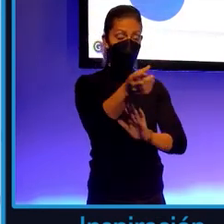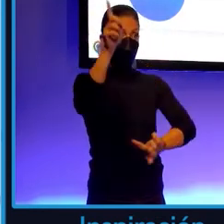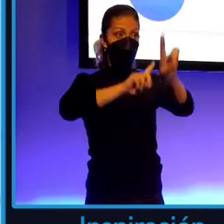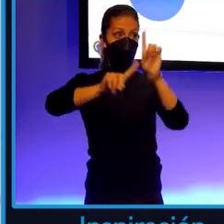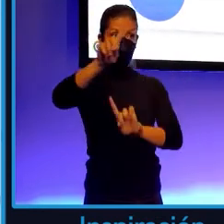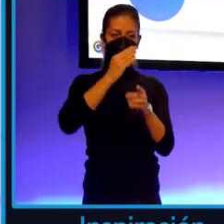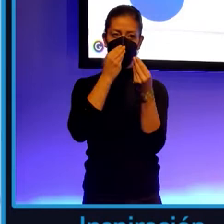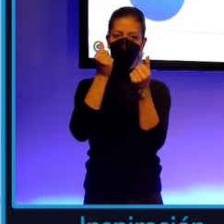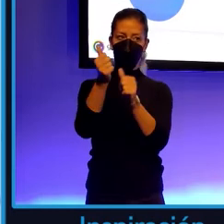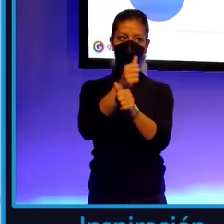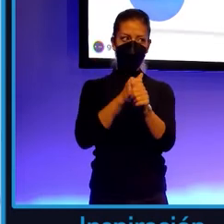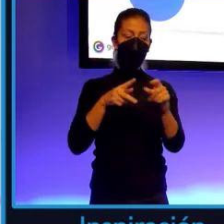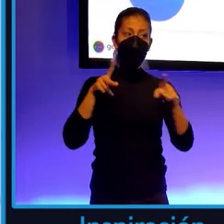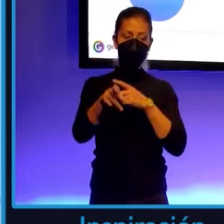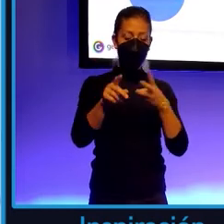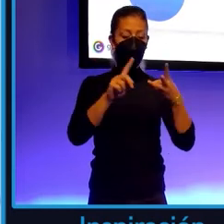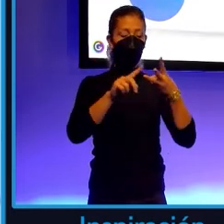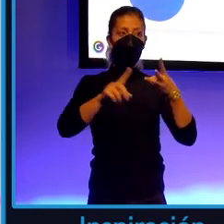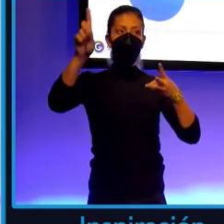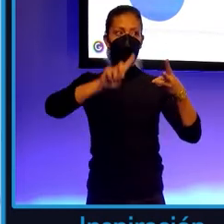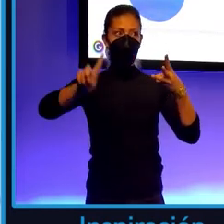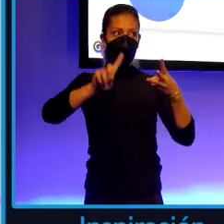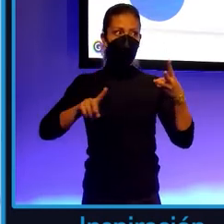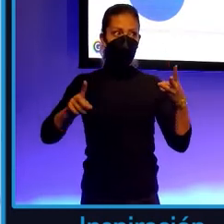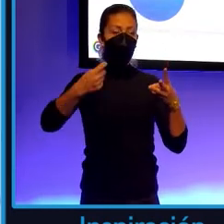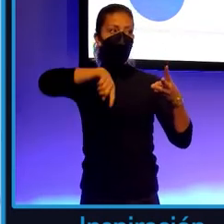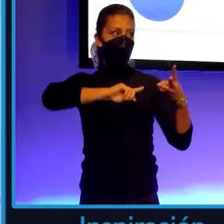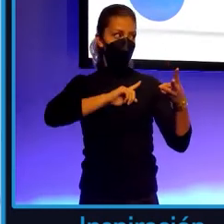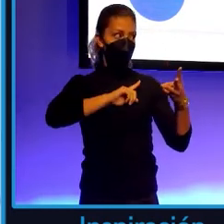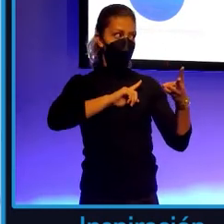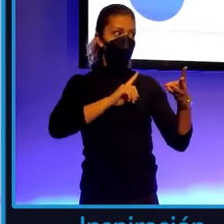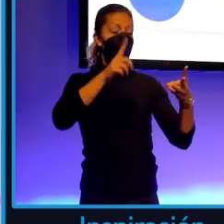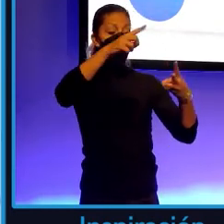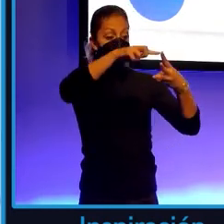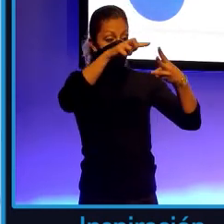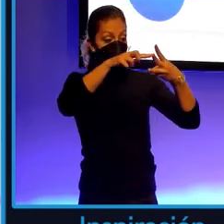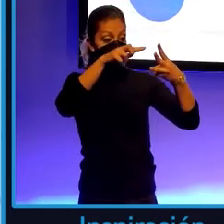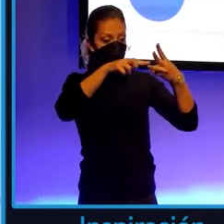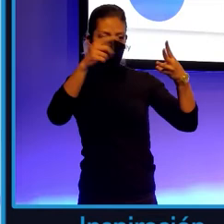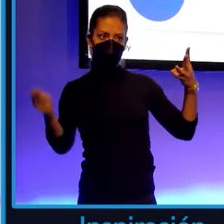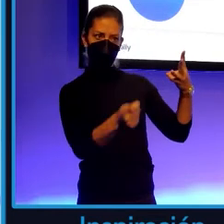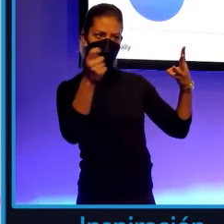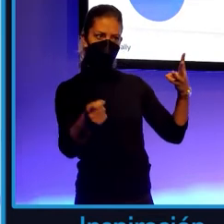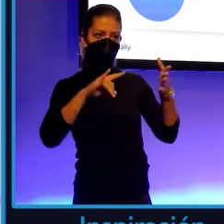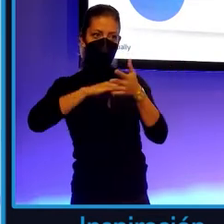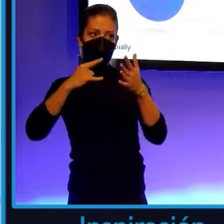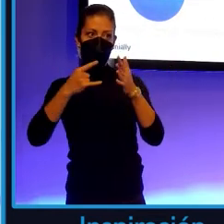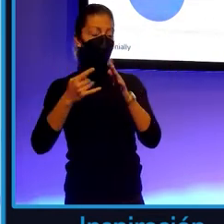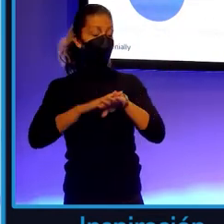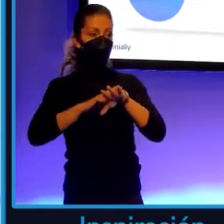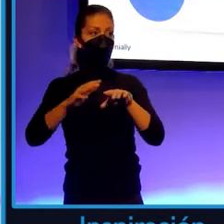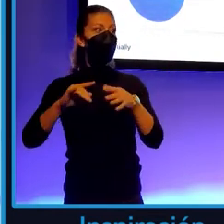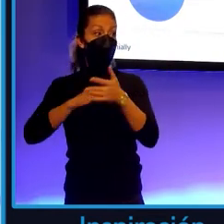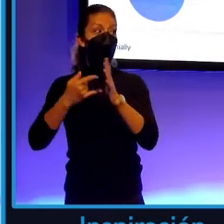predecibles y complementarnos con los otros eso es lo que tienen que potenciar el sistema educativo y si el sistema educativo no